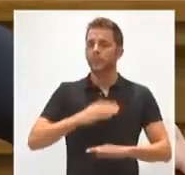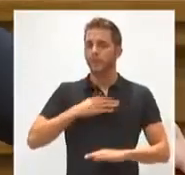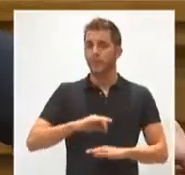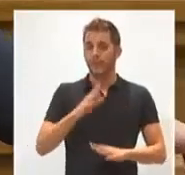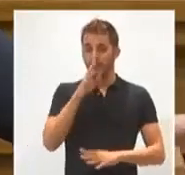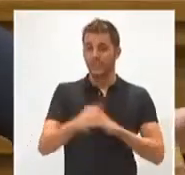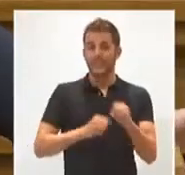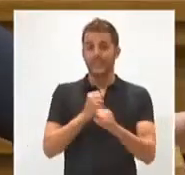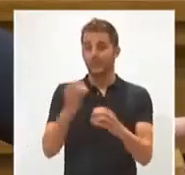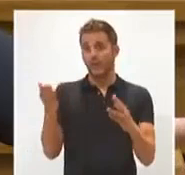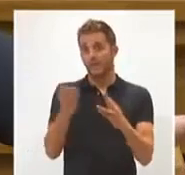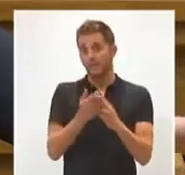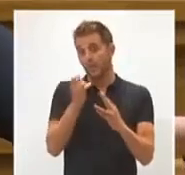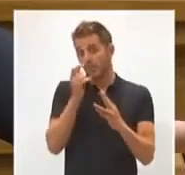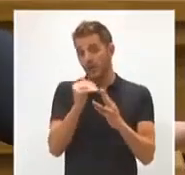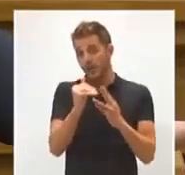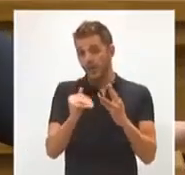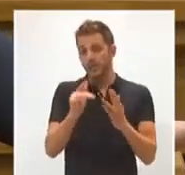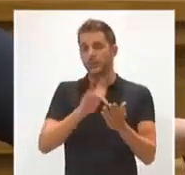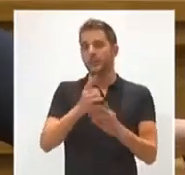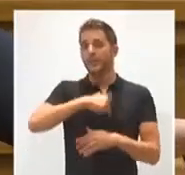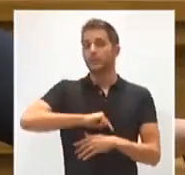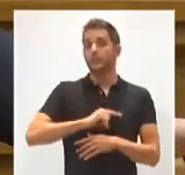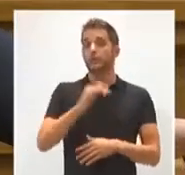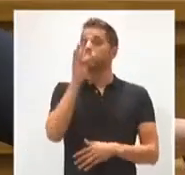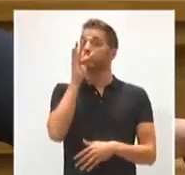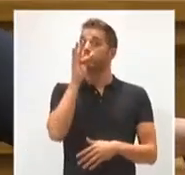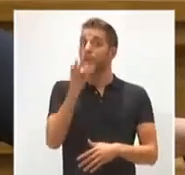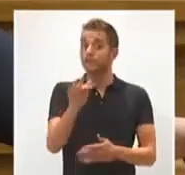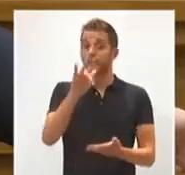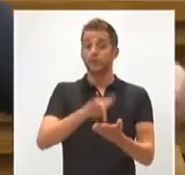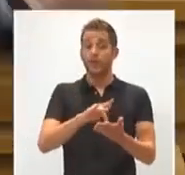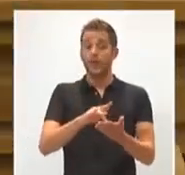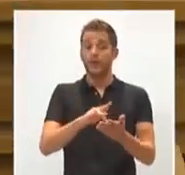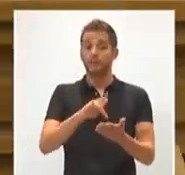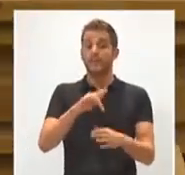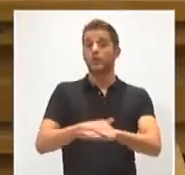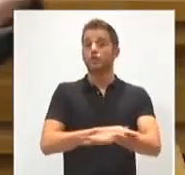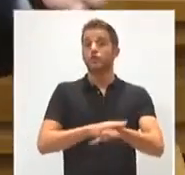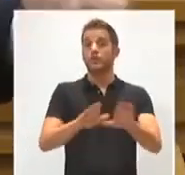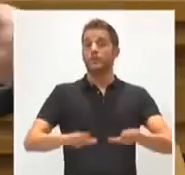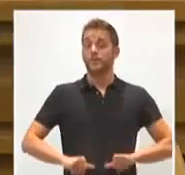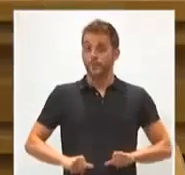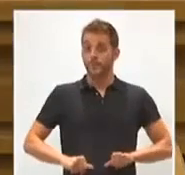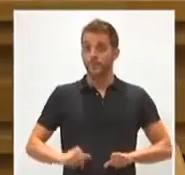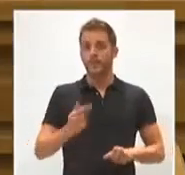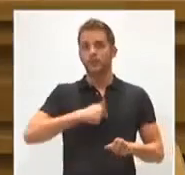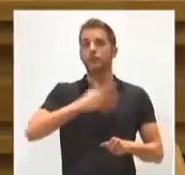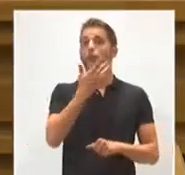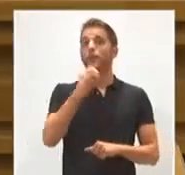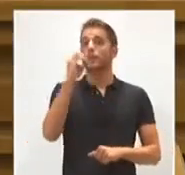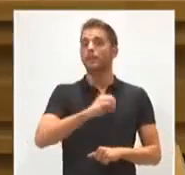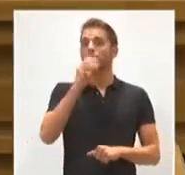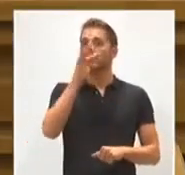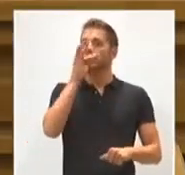de la legislatura hemos cumplido el 50 por ciento de lo prometido en el debate de investidura por el portal de cumplimiento que tenemos que también estar